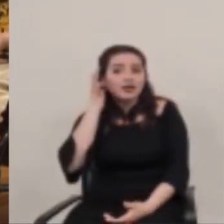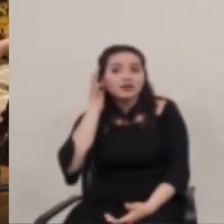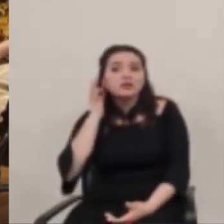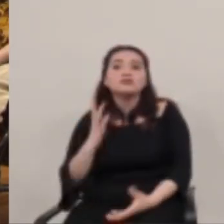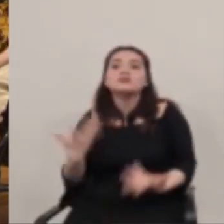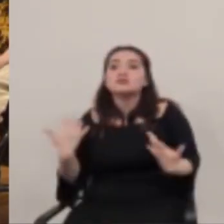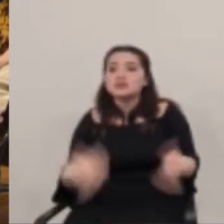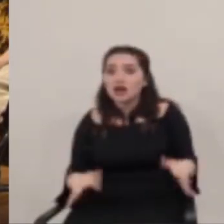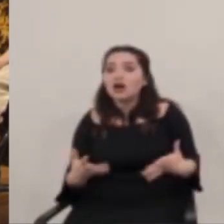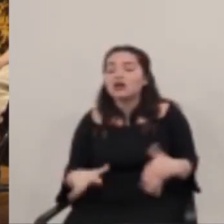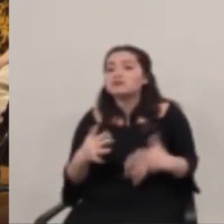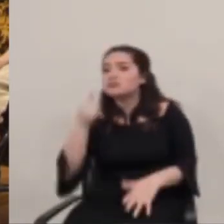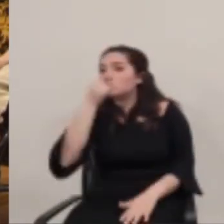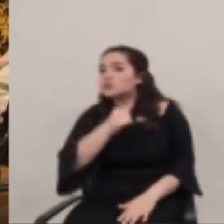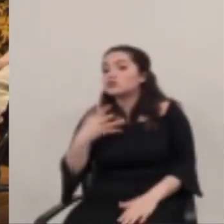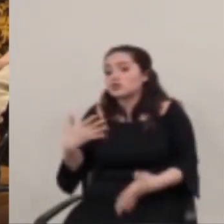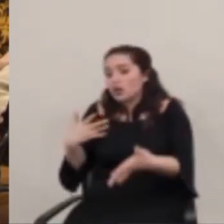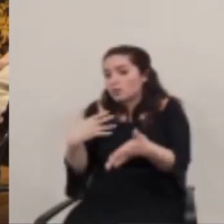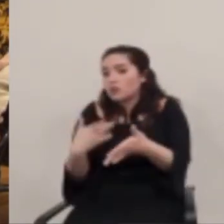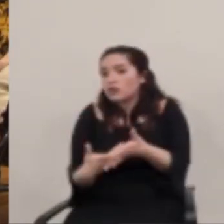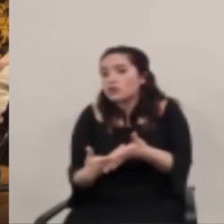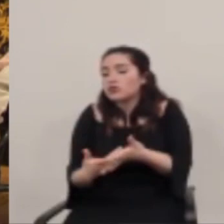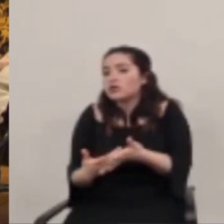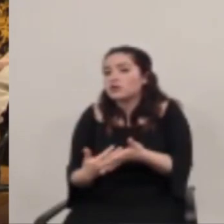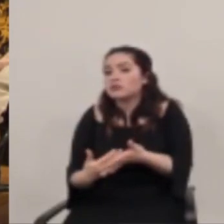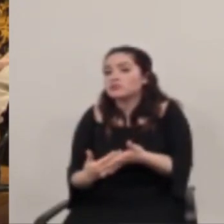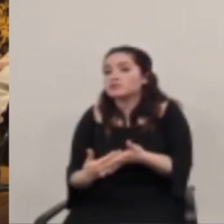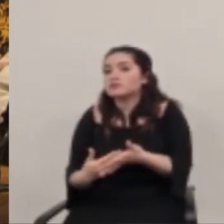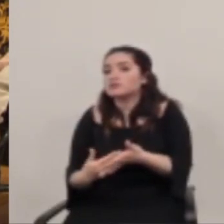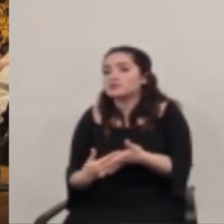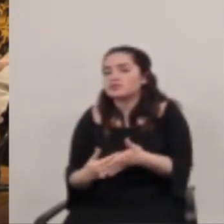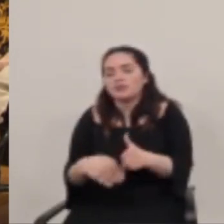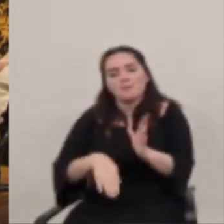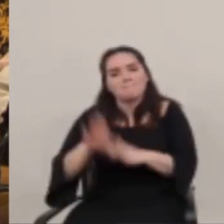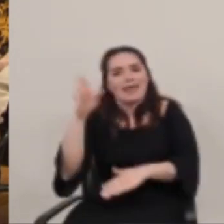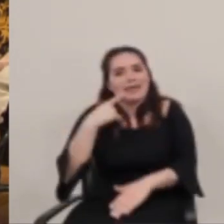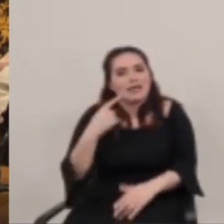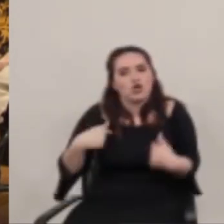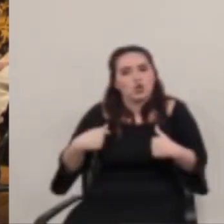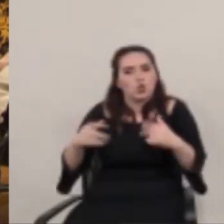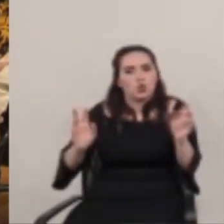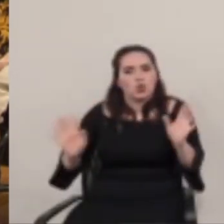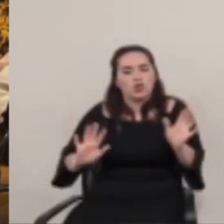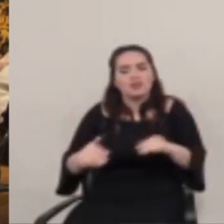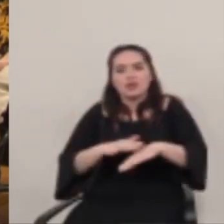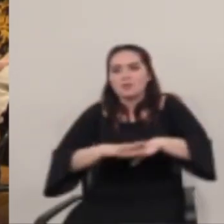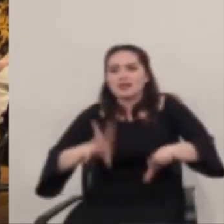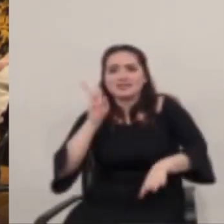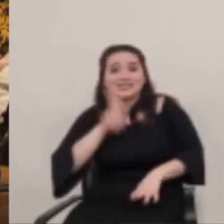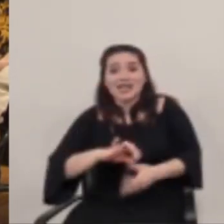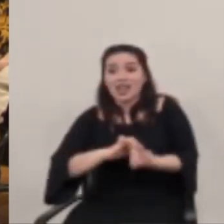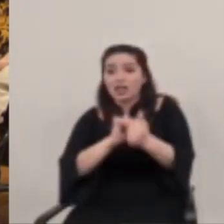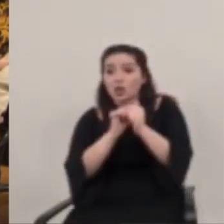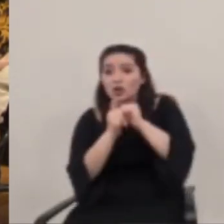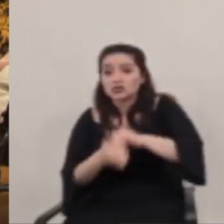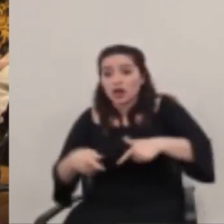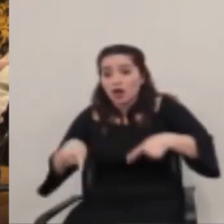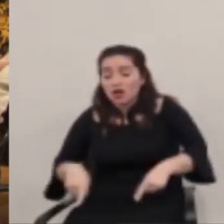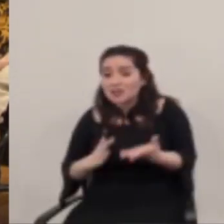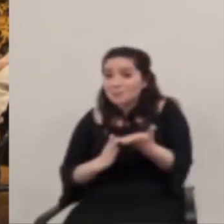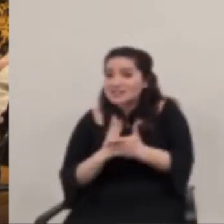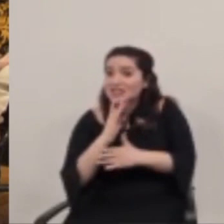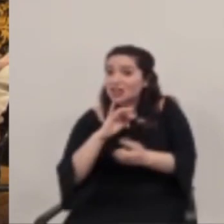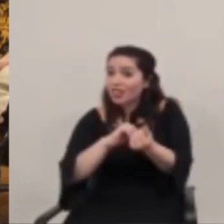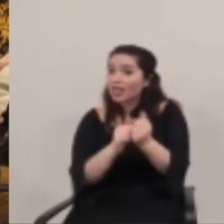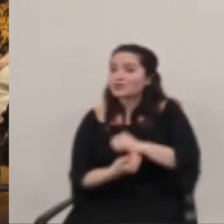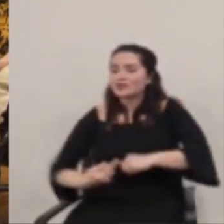aquí hace rato, hubo varios, mucho más que yo, ¿no es cierto?, que terminaron sin ninguna adecuación y ahora teniendo adecuaciones podemos